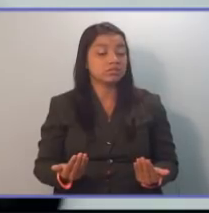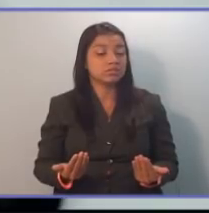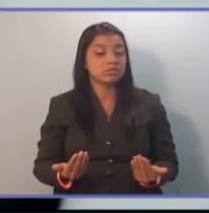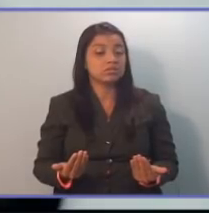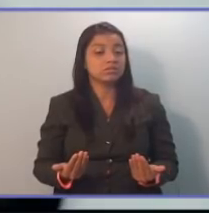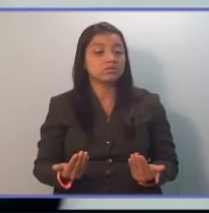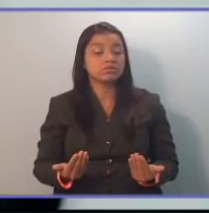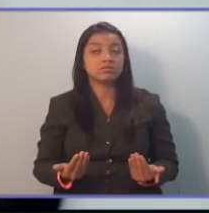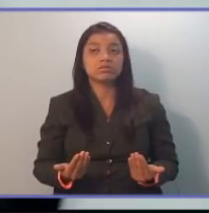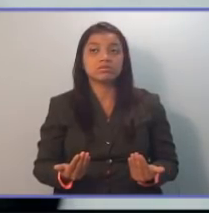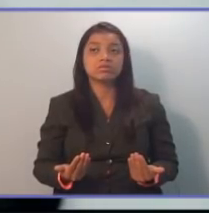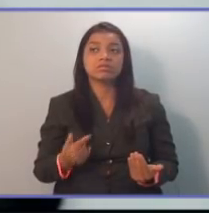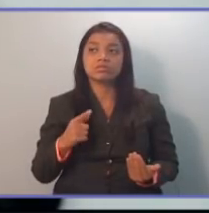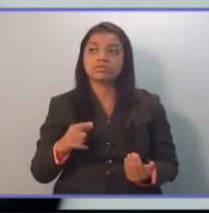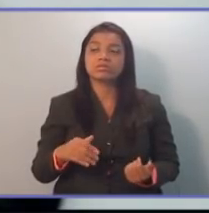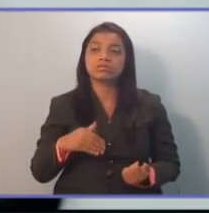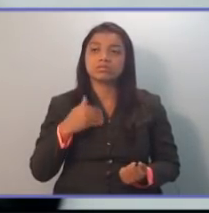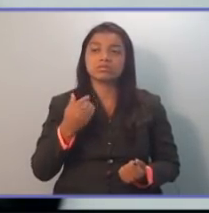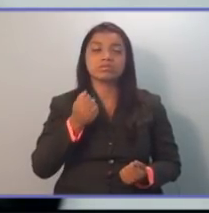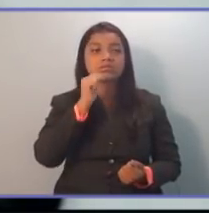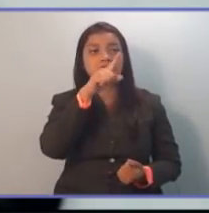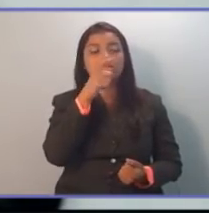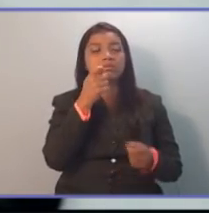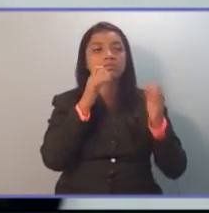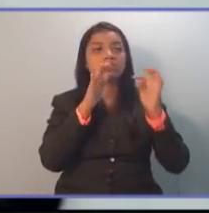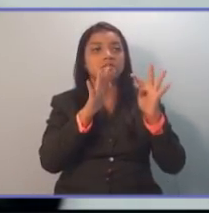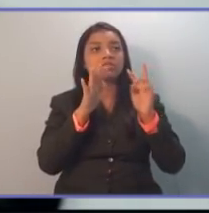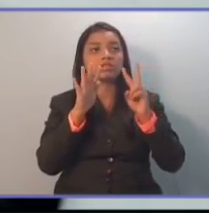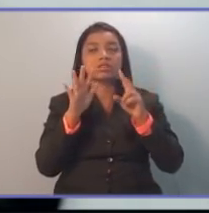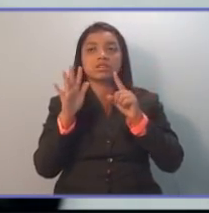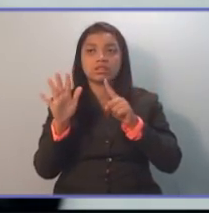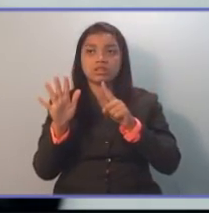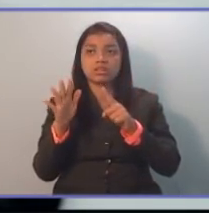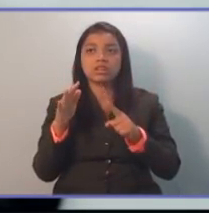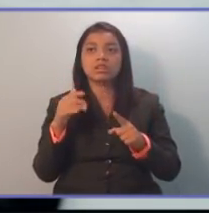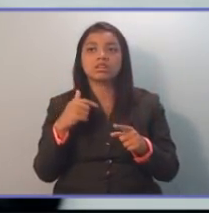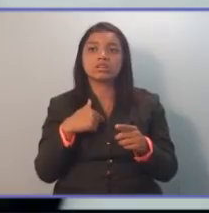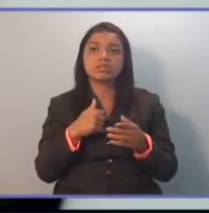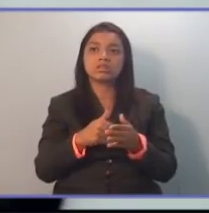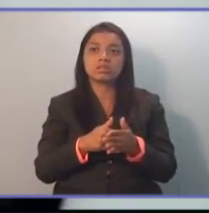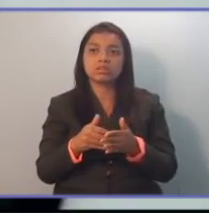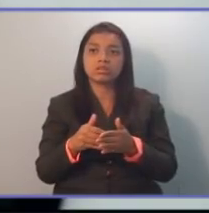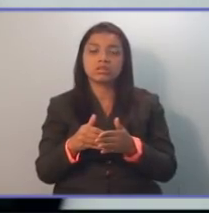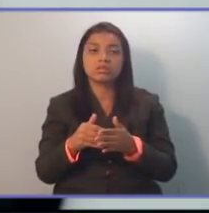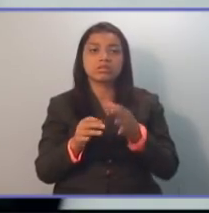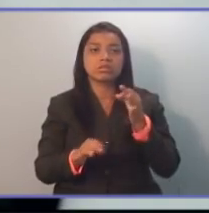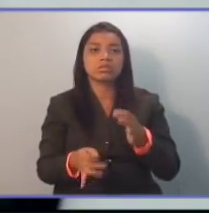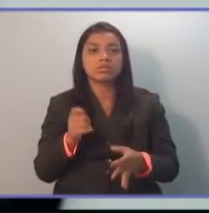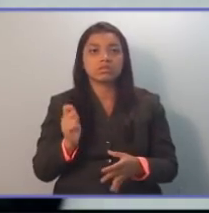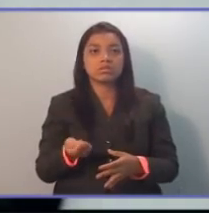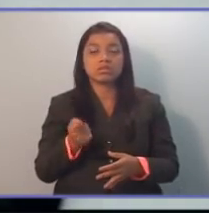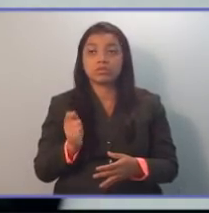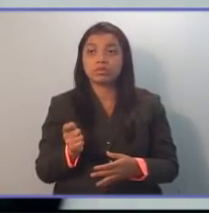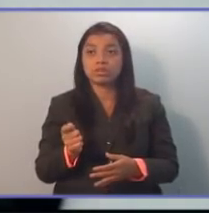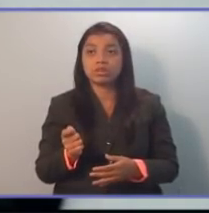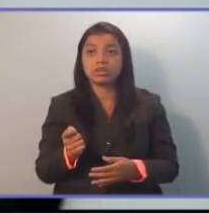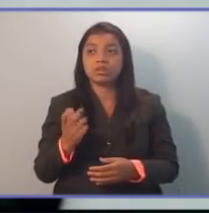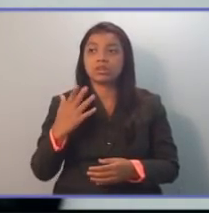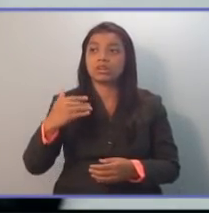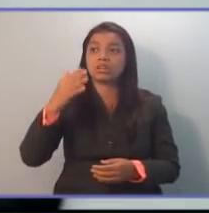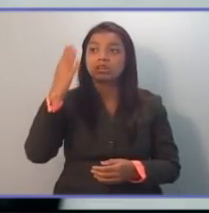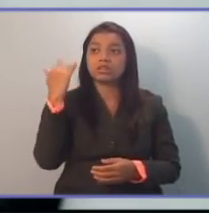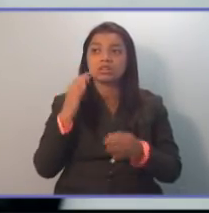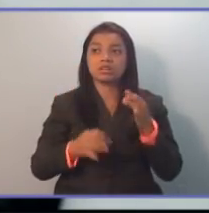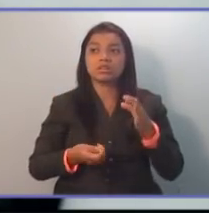Y en el año 76, pues claro, comienzo en un tribunal entonces llamado de lo penal.